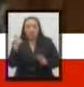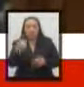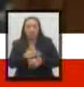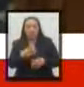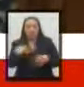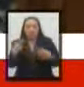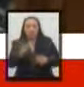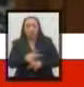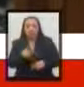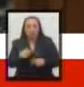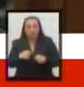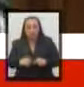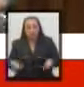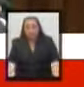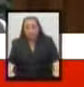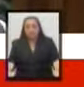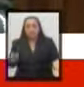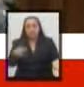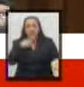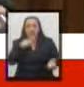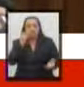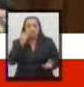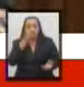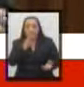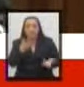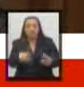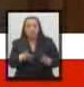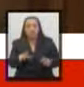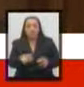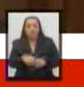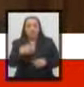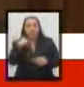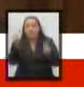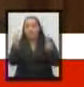de asegurarnos que eso siga. ¿Sí o no? Es que las mujeres somos tontas, yo no sé cuándo nos vamos a avispar. Muy bien.